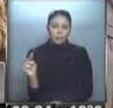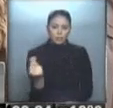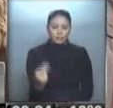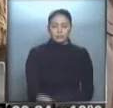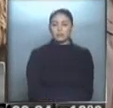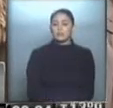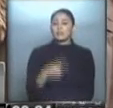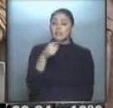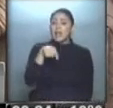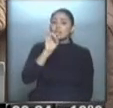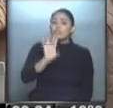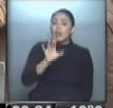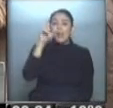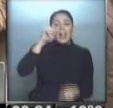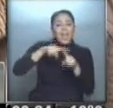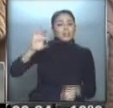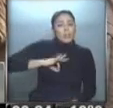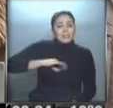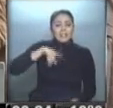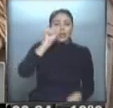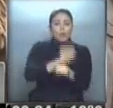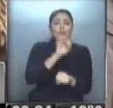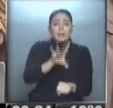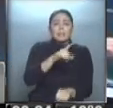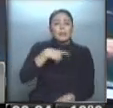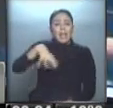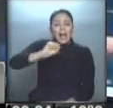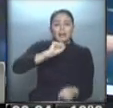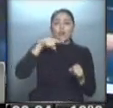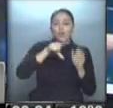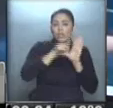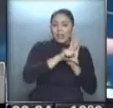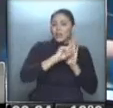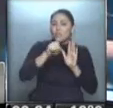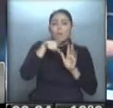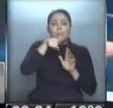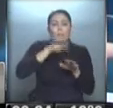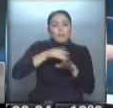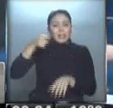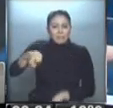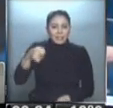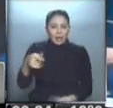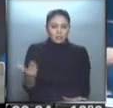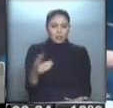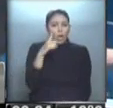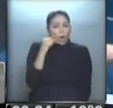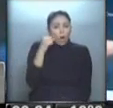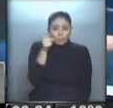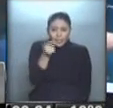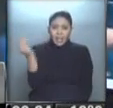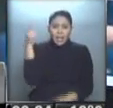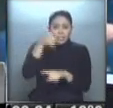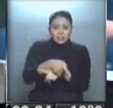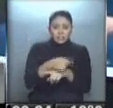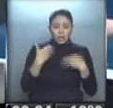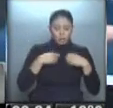solamente por la privación ilegal de la libertad nada más no es por el asesinato de Walter el chavón entró y se sacaba la ropa corta